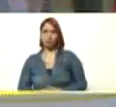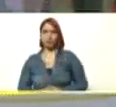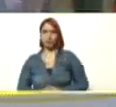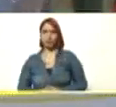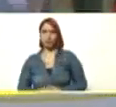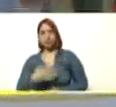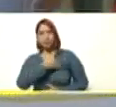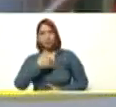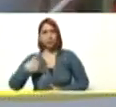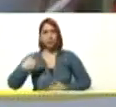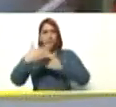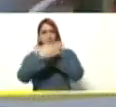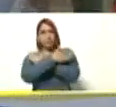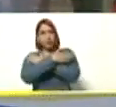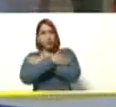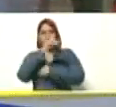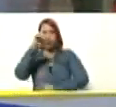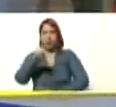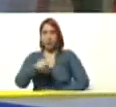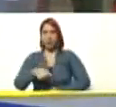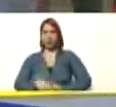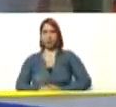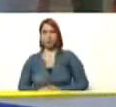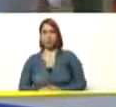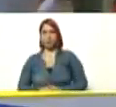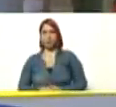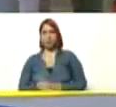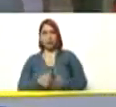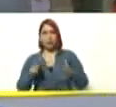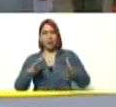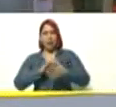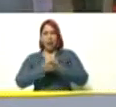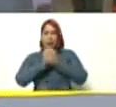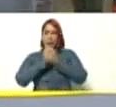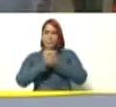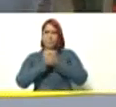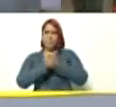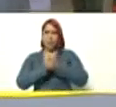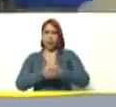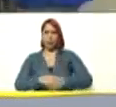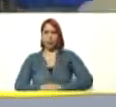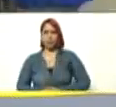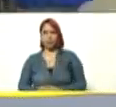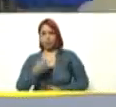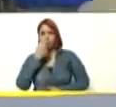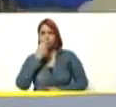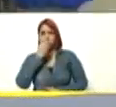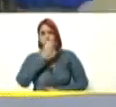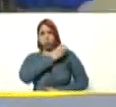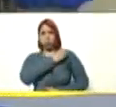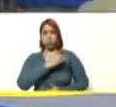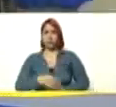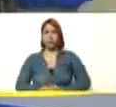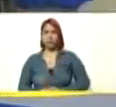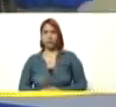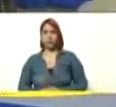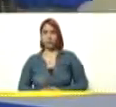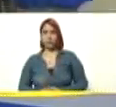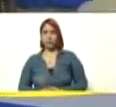Quiero felicitar también a un gran compañero del general García Carneiro, un